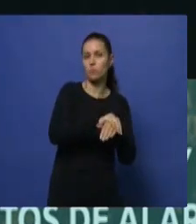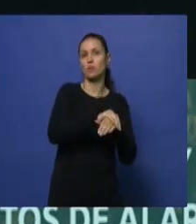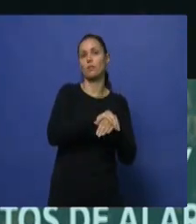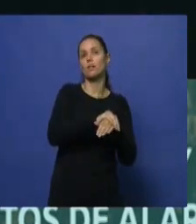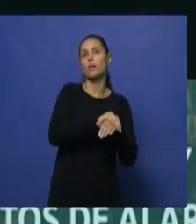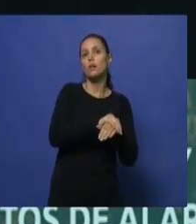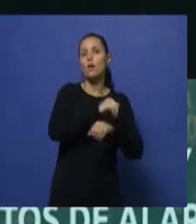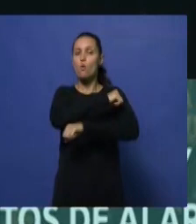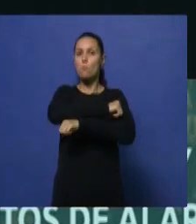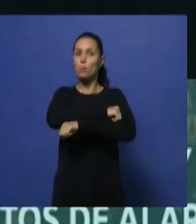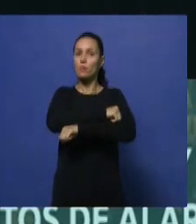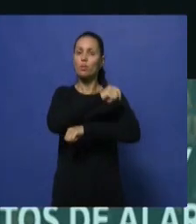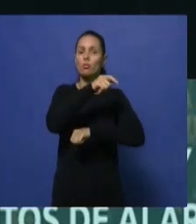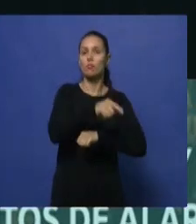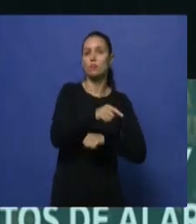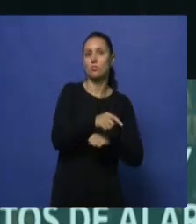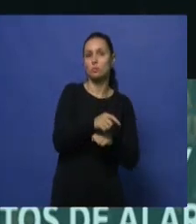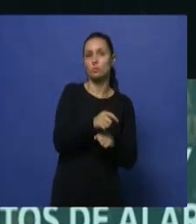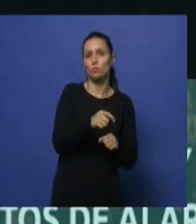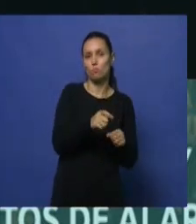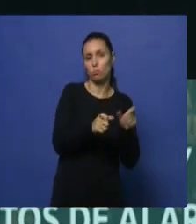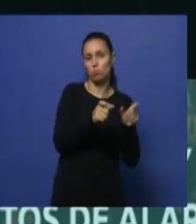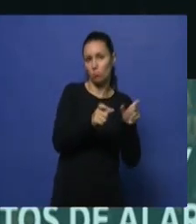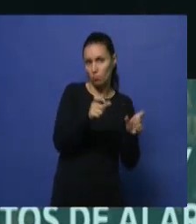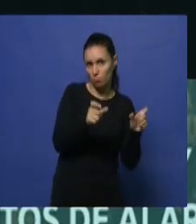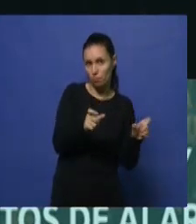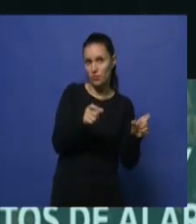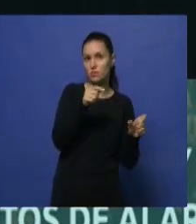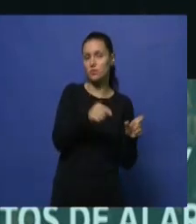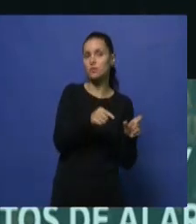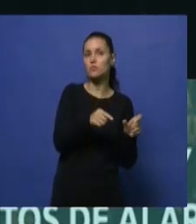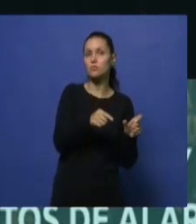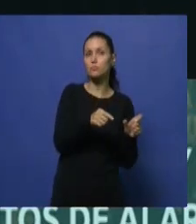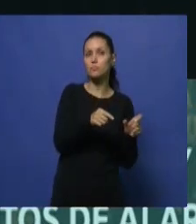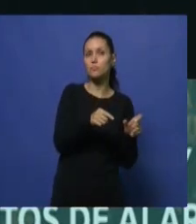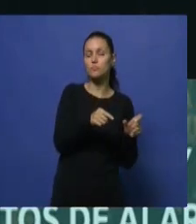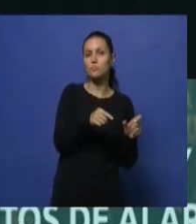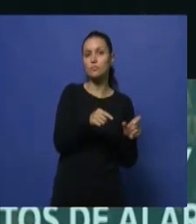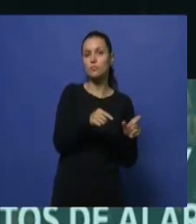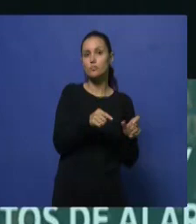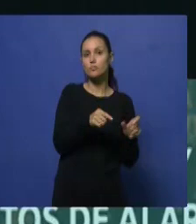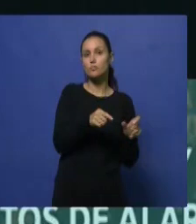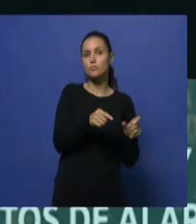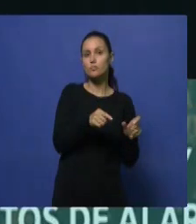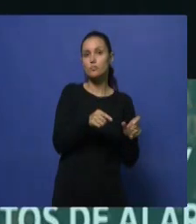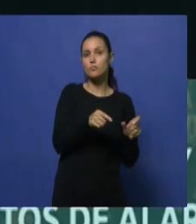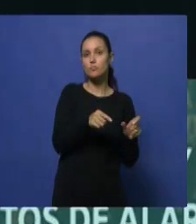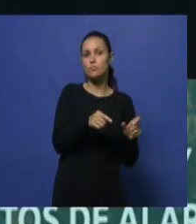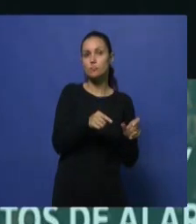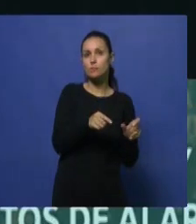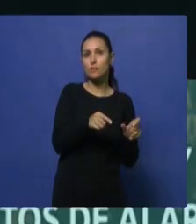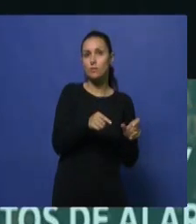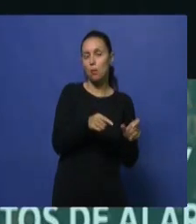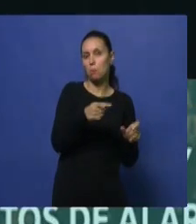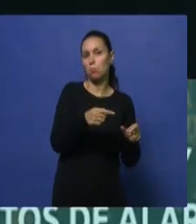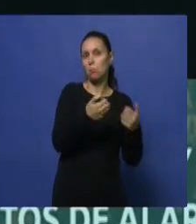público aficionados así como de cualquier otra persona que ejerza o pudiera ejercer en su nombre cualquier